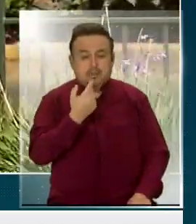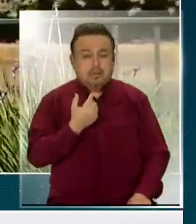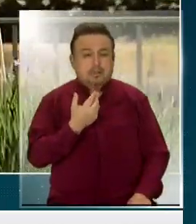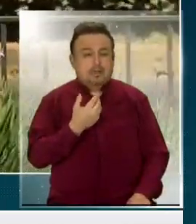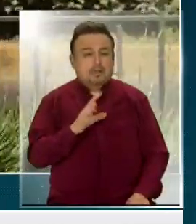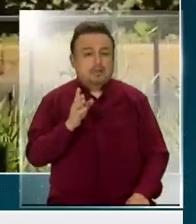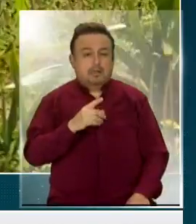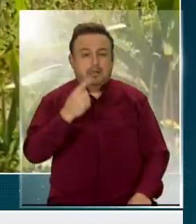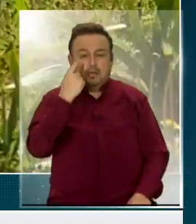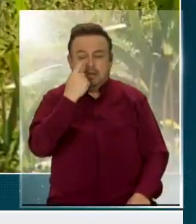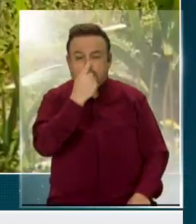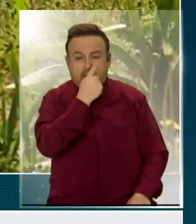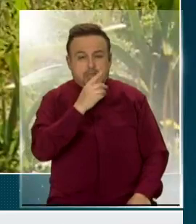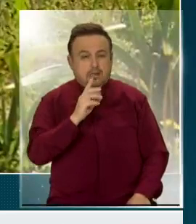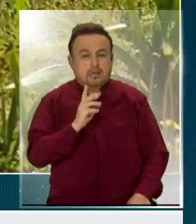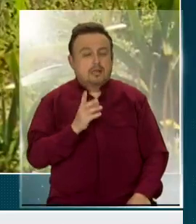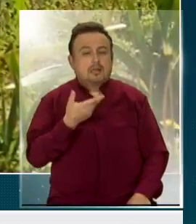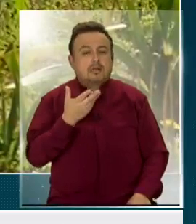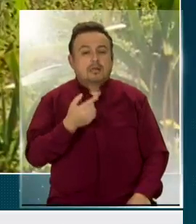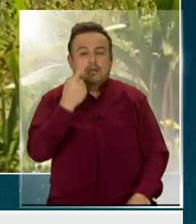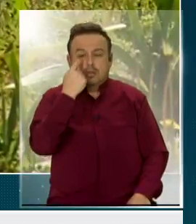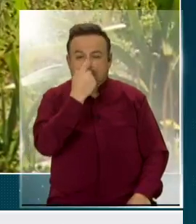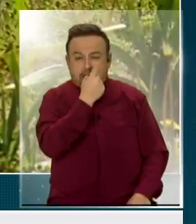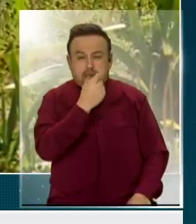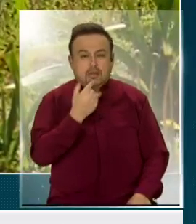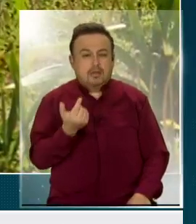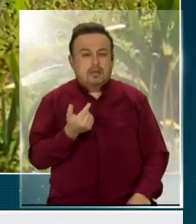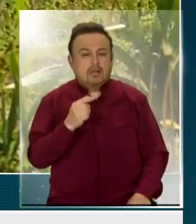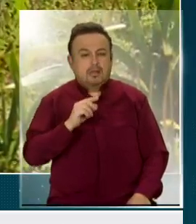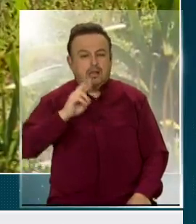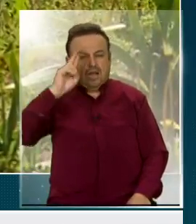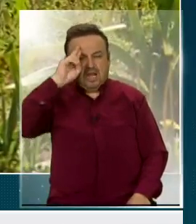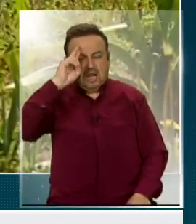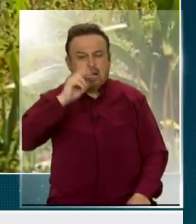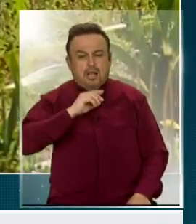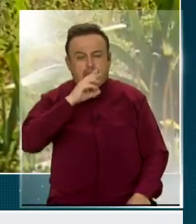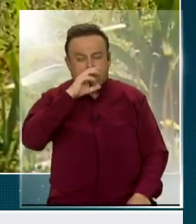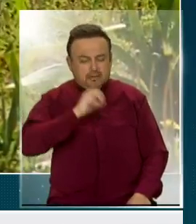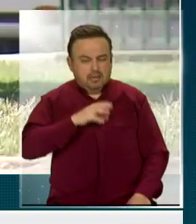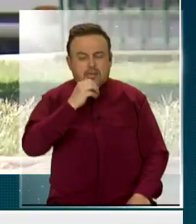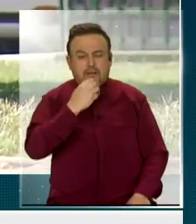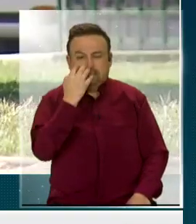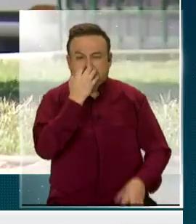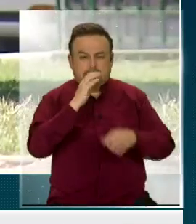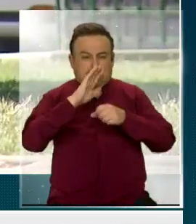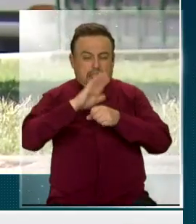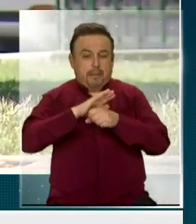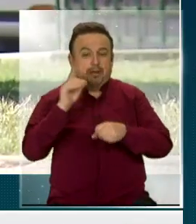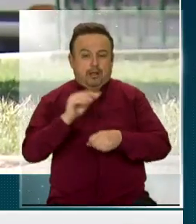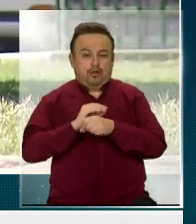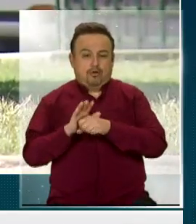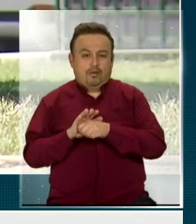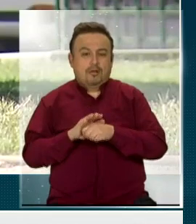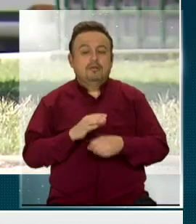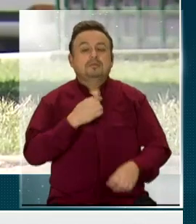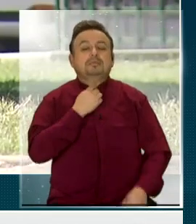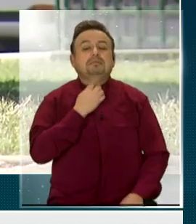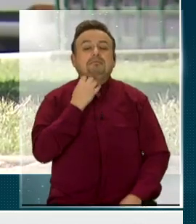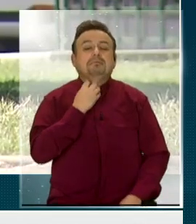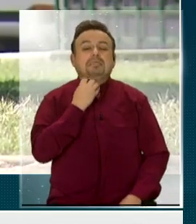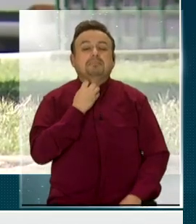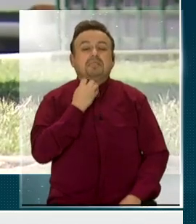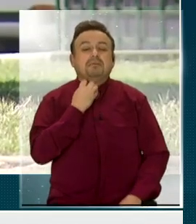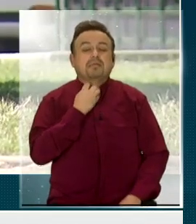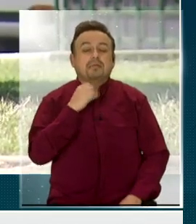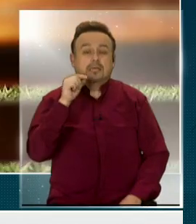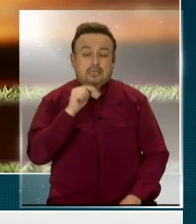ojos, que eso no ocurre en COVID. Existen estornudos. En el COVID es muy raro que tenga estornudos, es más congestión. Y lo otro, que pica, pica, pica, pica,